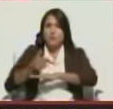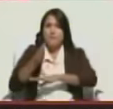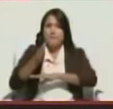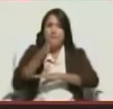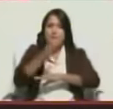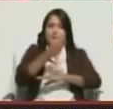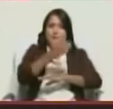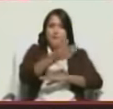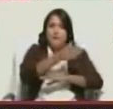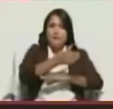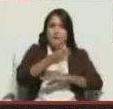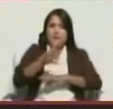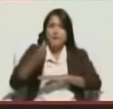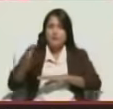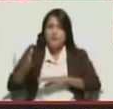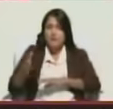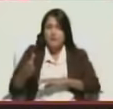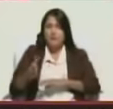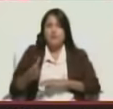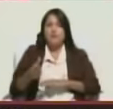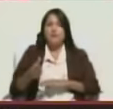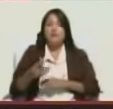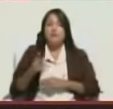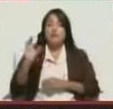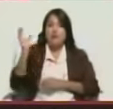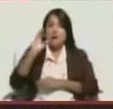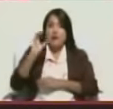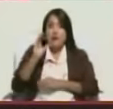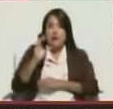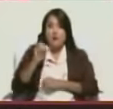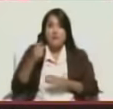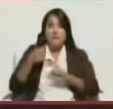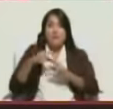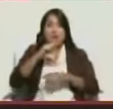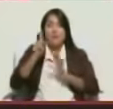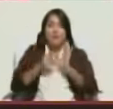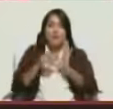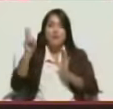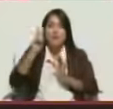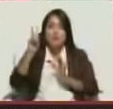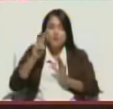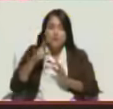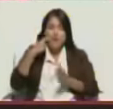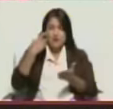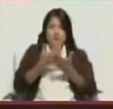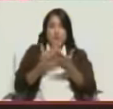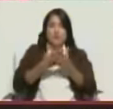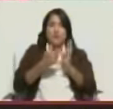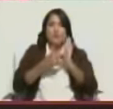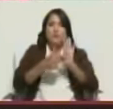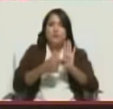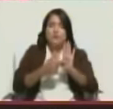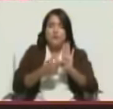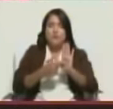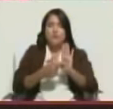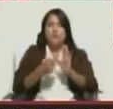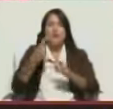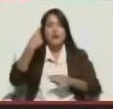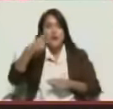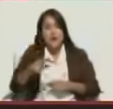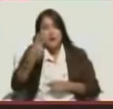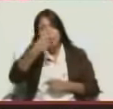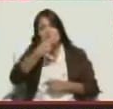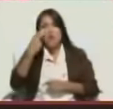votación tanto en Caracas como a nivel nacional demostró y se verificó el compromiso